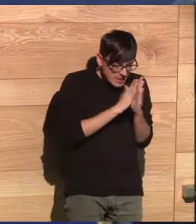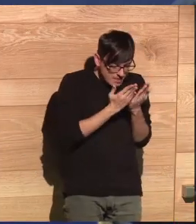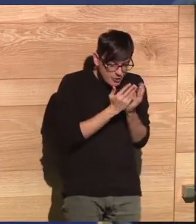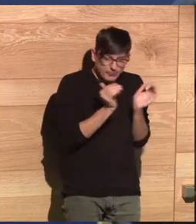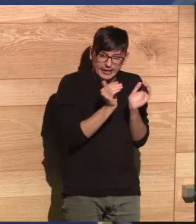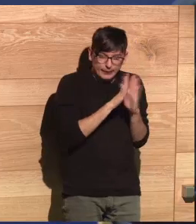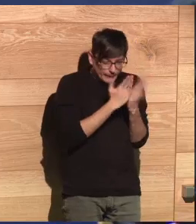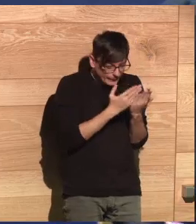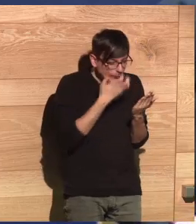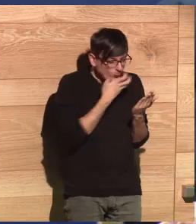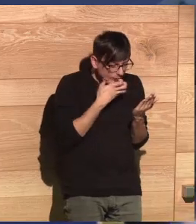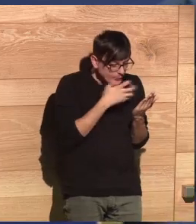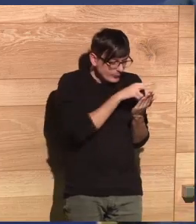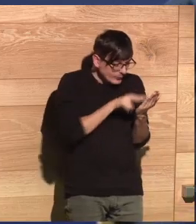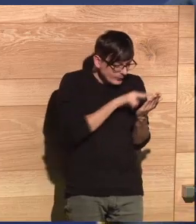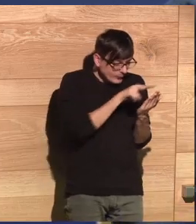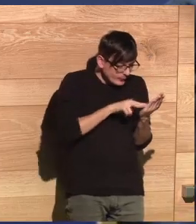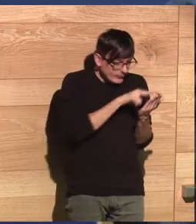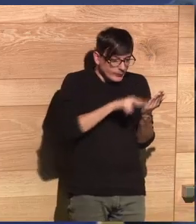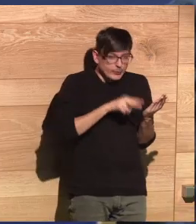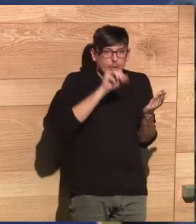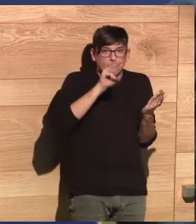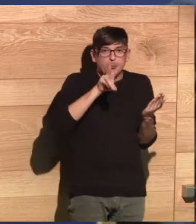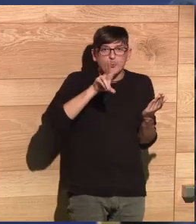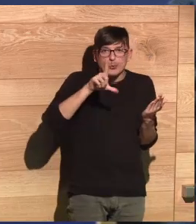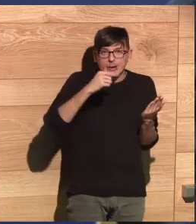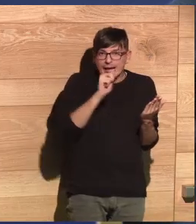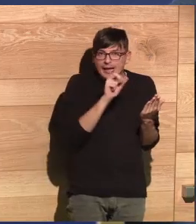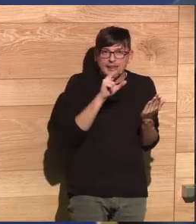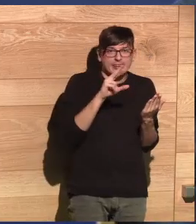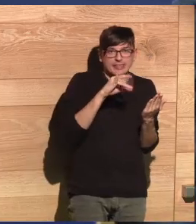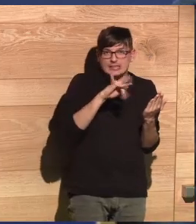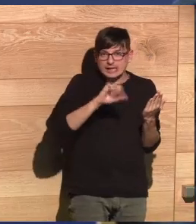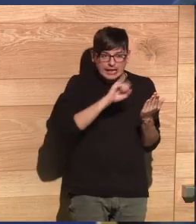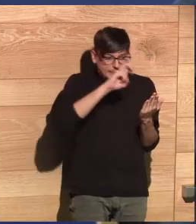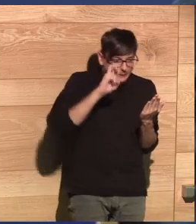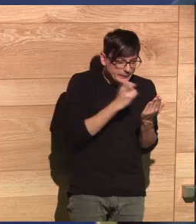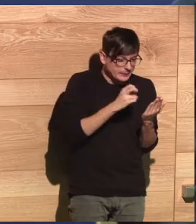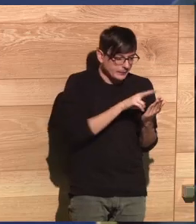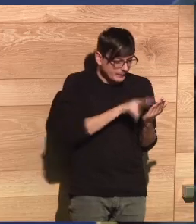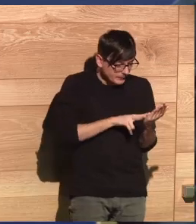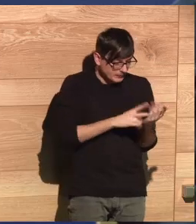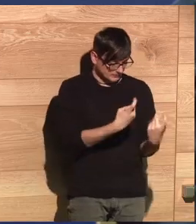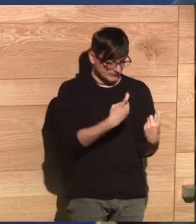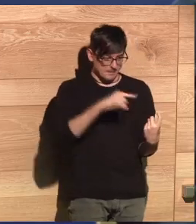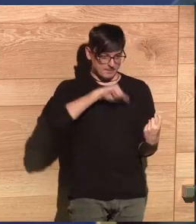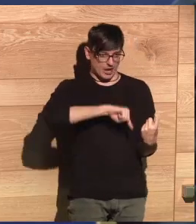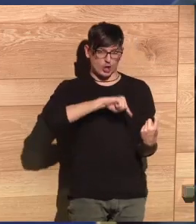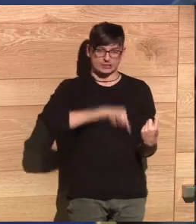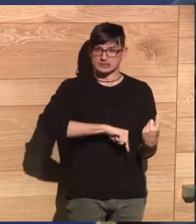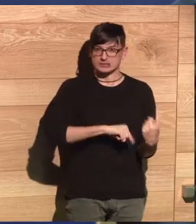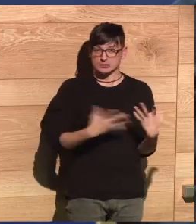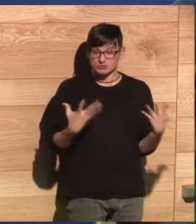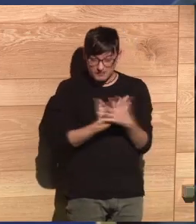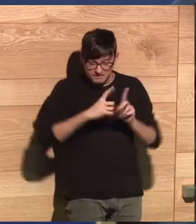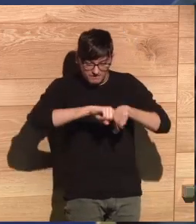que contaban cuentos, Gazapito y Gazapete, Pulgarcita, un montón de cuentos que nos enseñaban valores. Y nos hemos criado toda mi familia